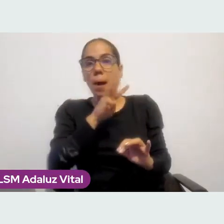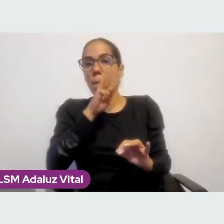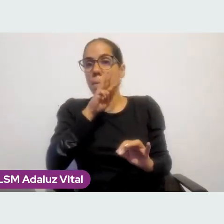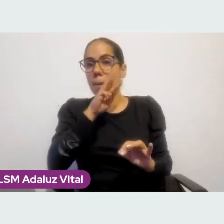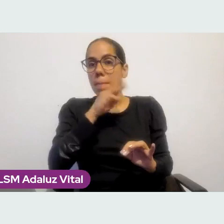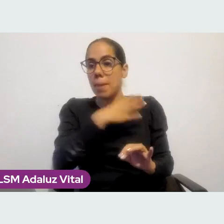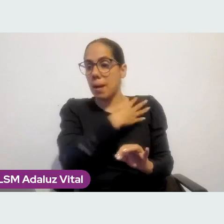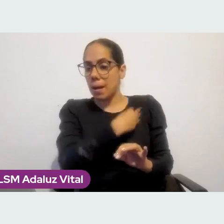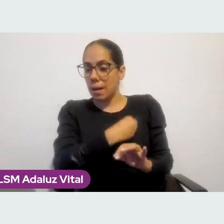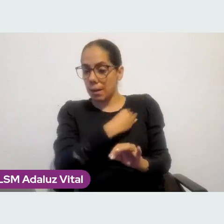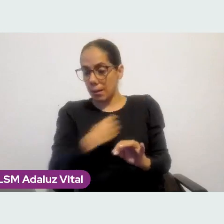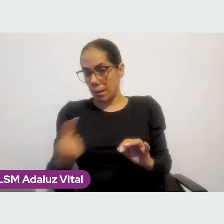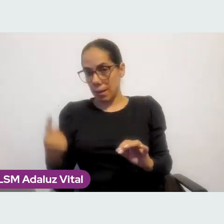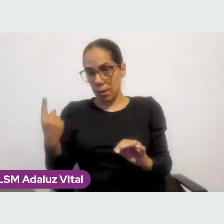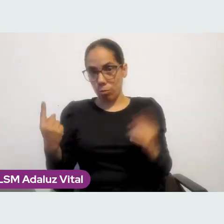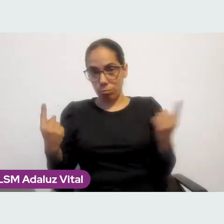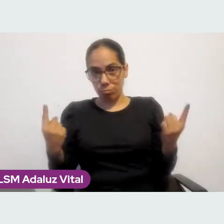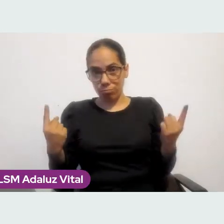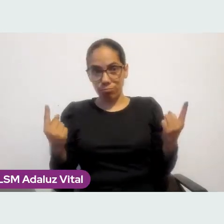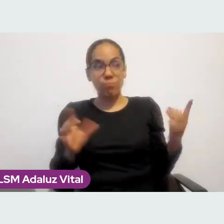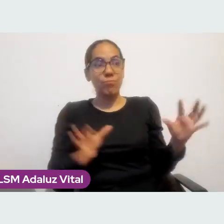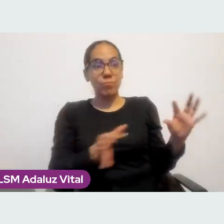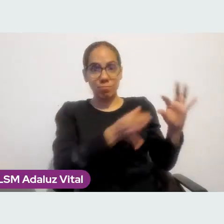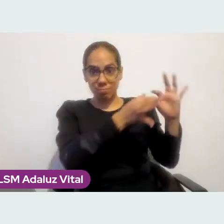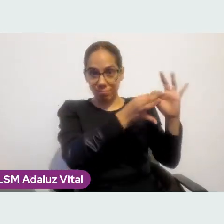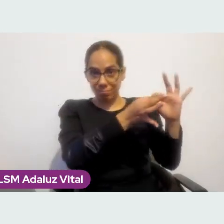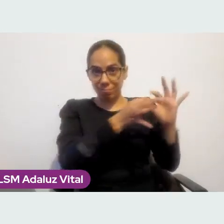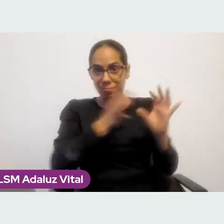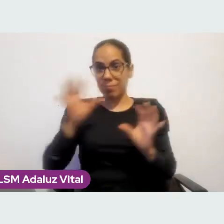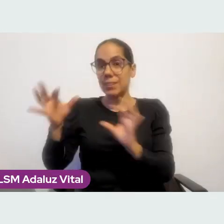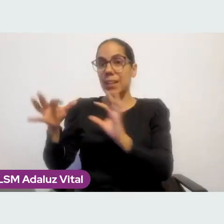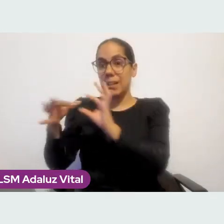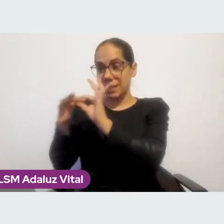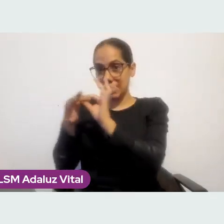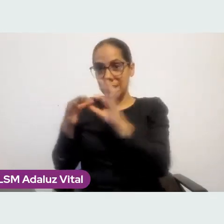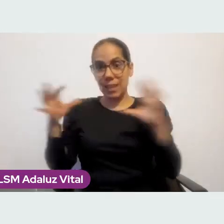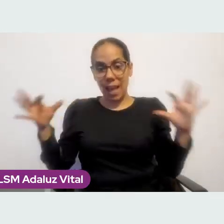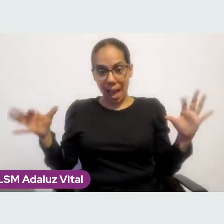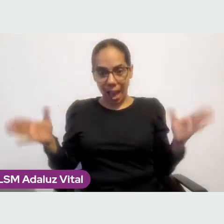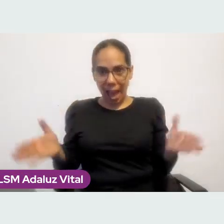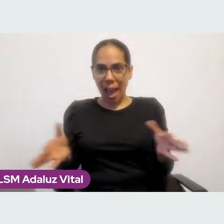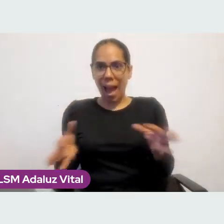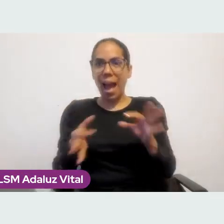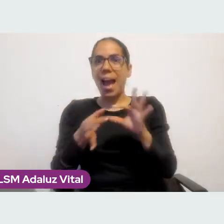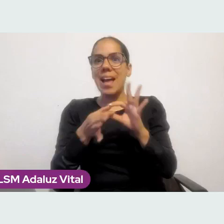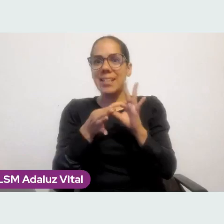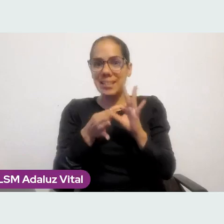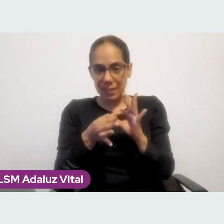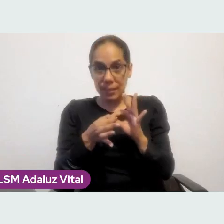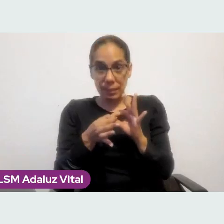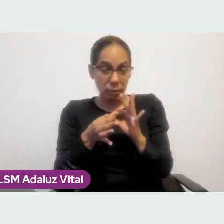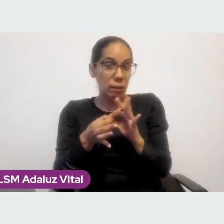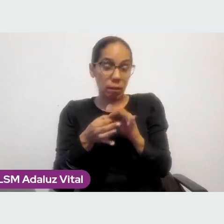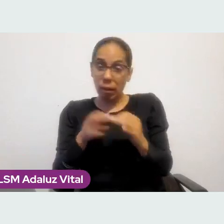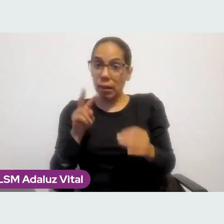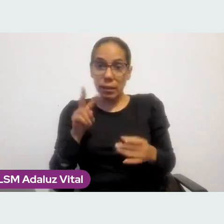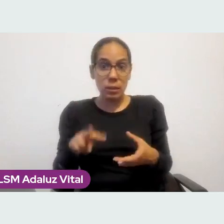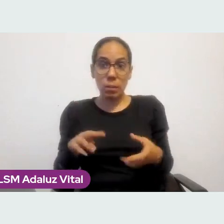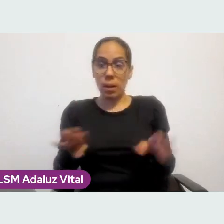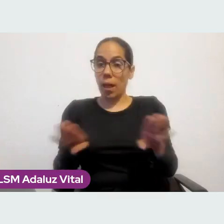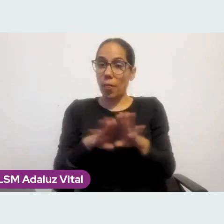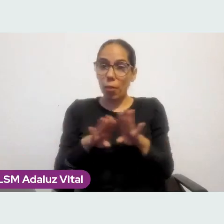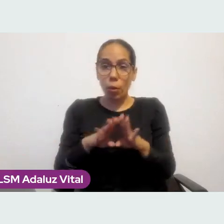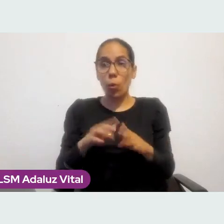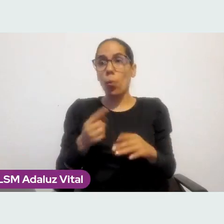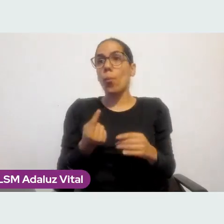el menor. En algún texto de psicoanálisis definen que infancia es